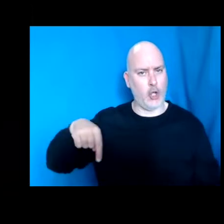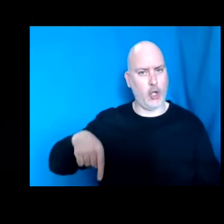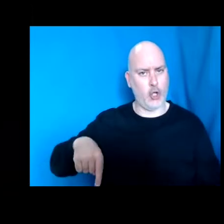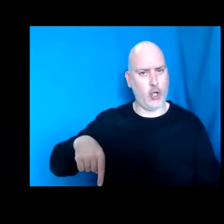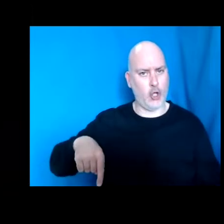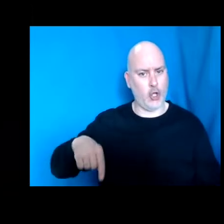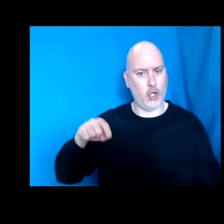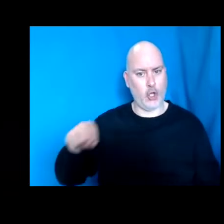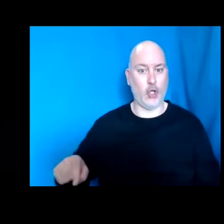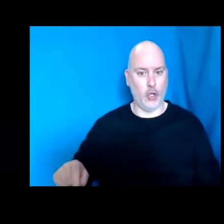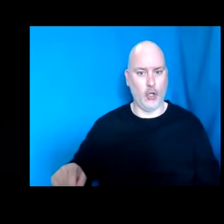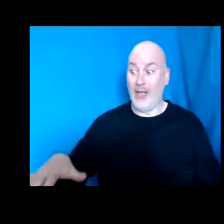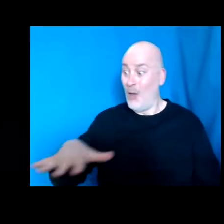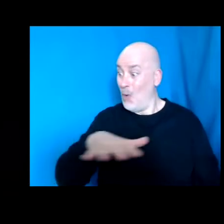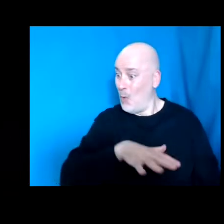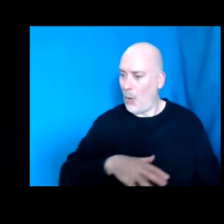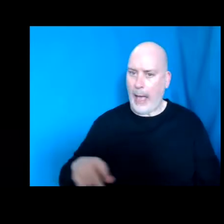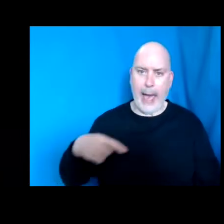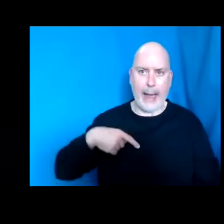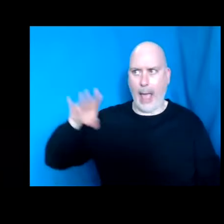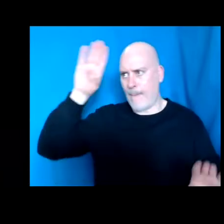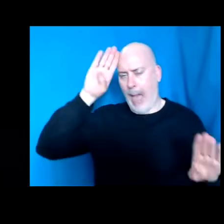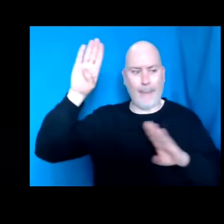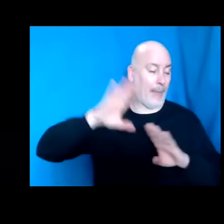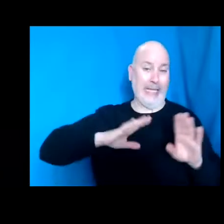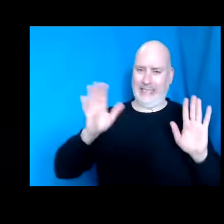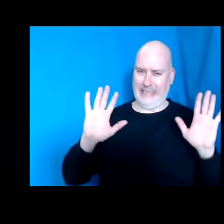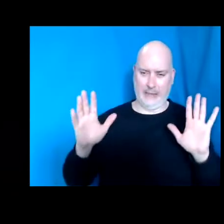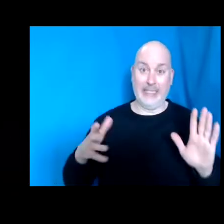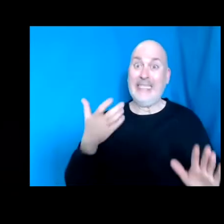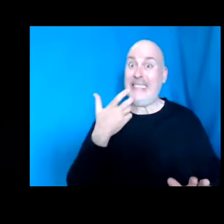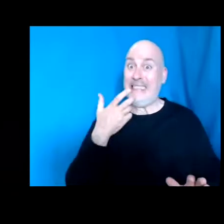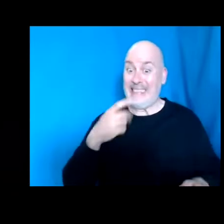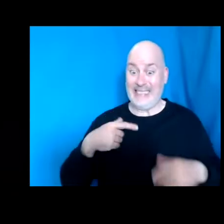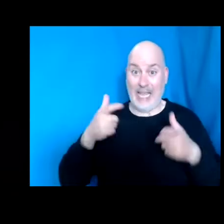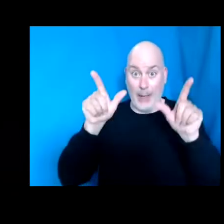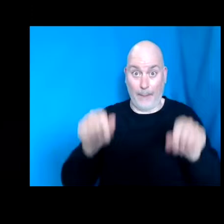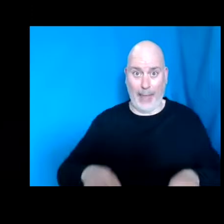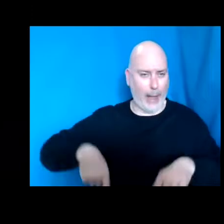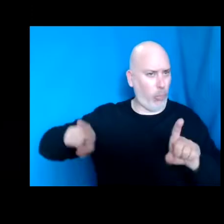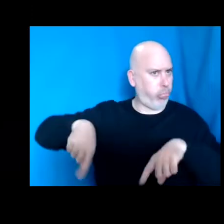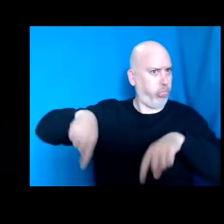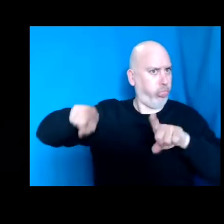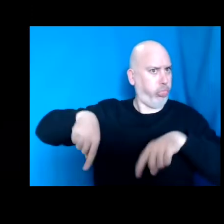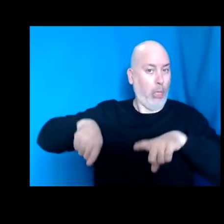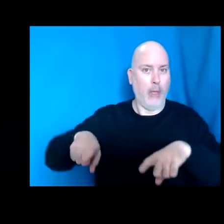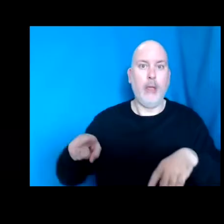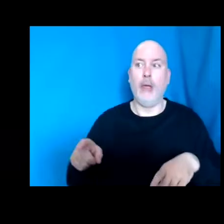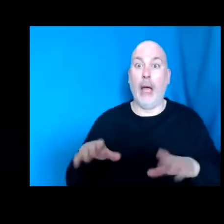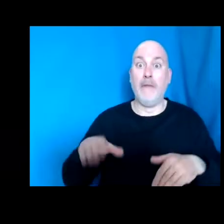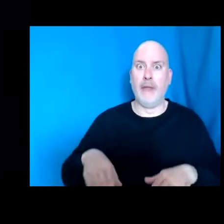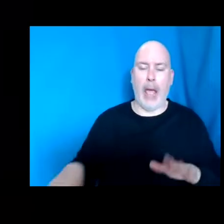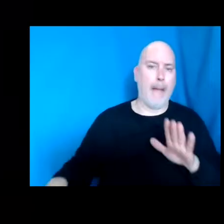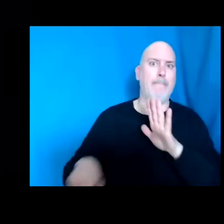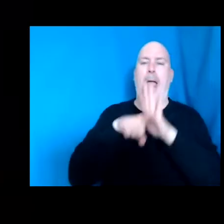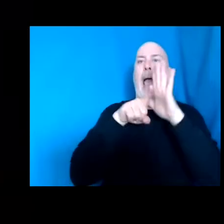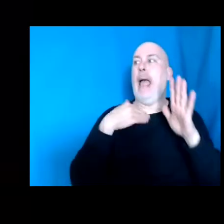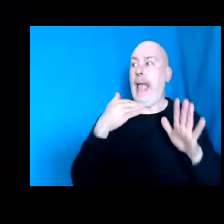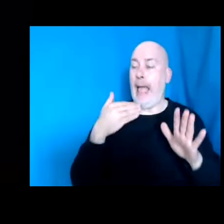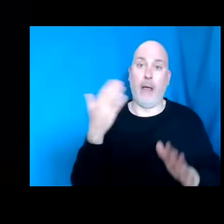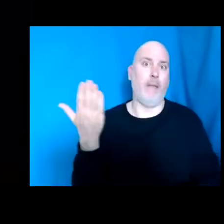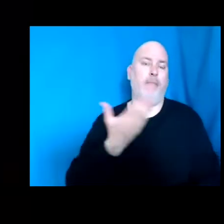no pueda hacerse daño, porque si aparecen las sacudidas de las extremidades, no pueda golpearse con un objeto de